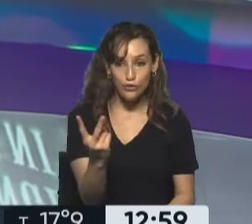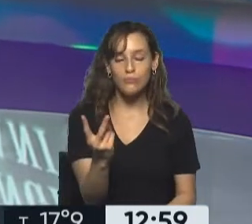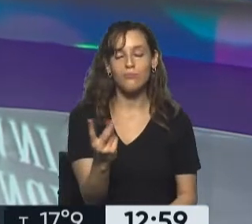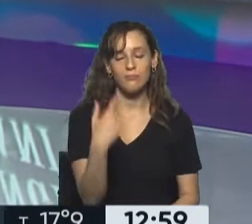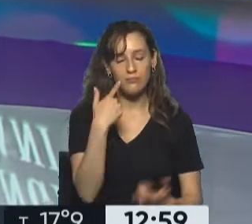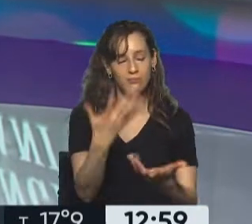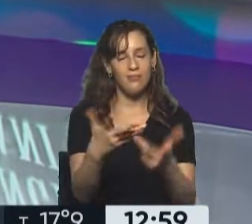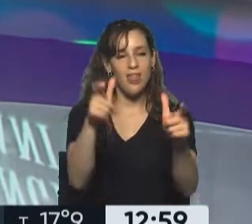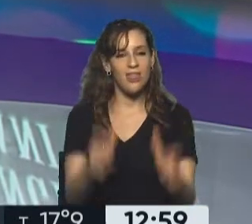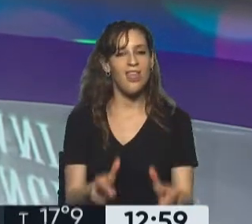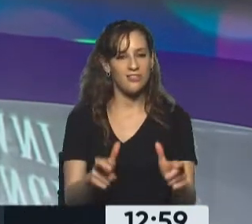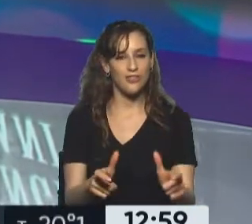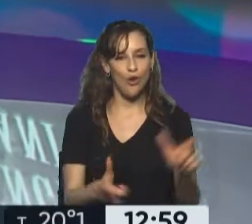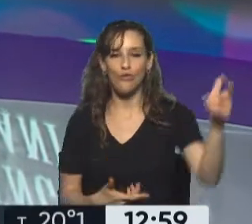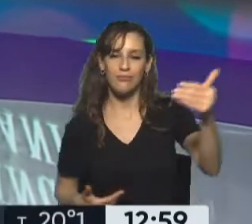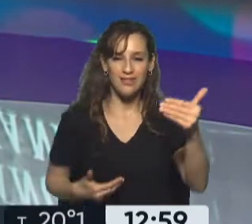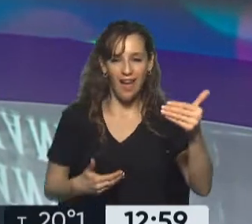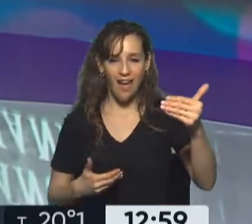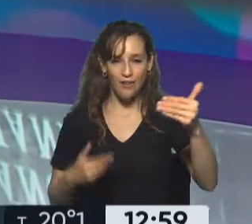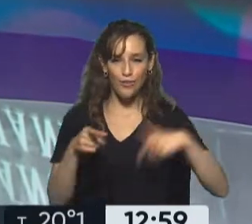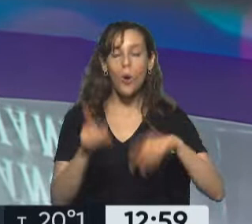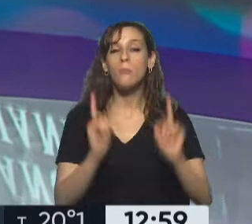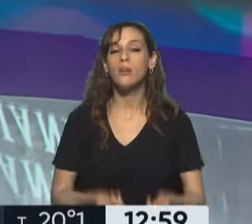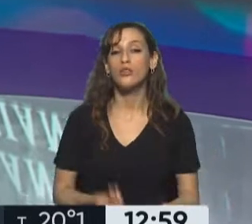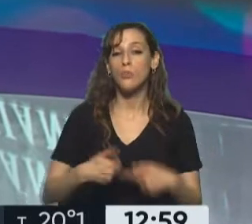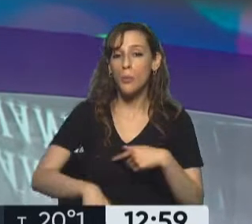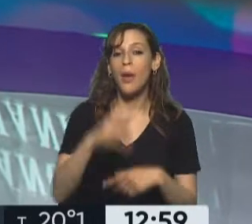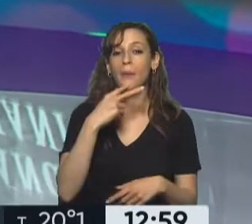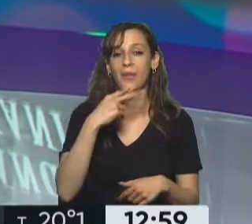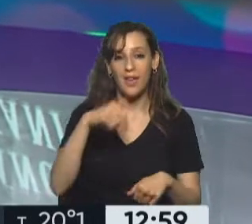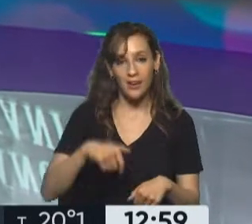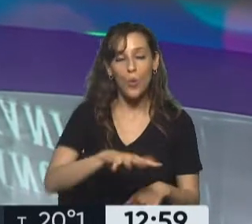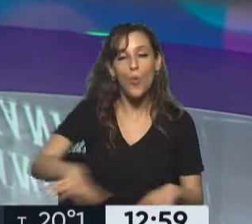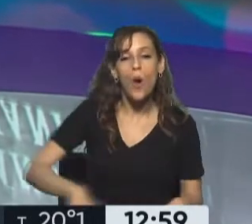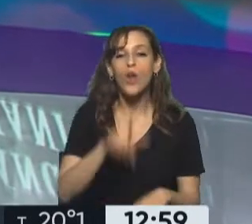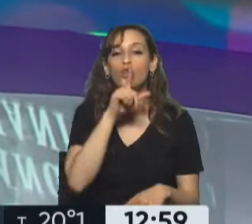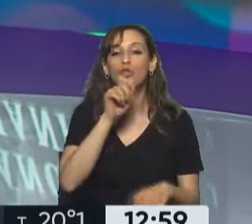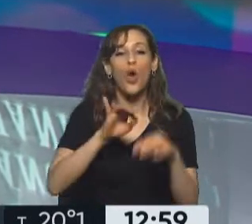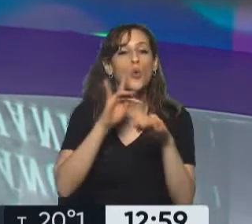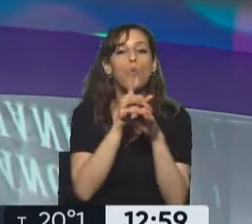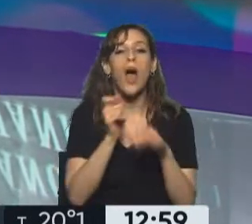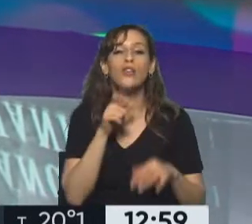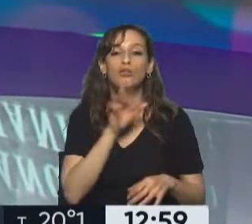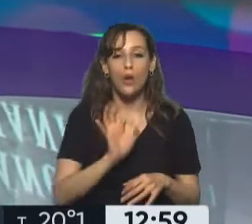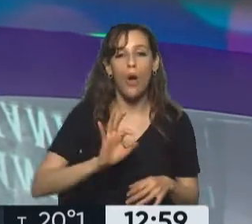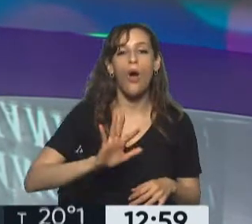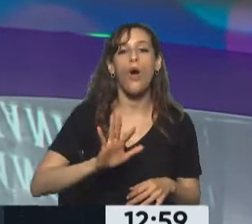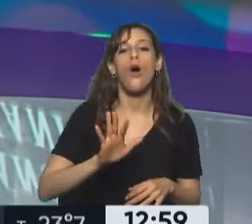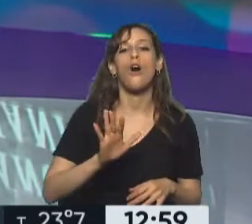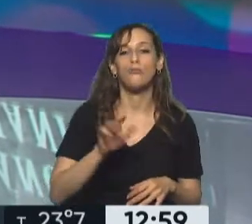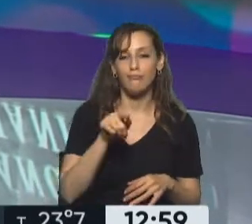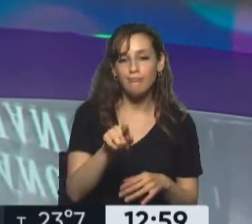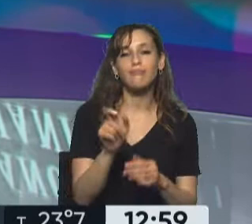ganador de premios Gardel, Tango Improvisado. Lo hacen este día viernes en el Torcuato Tasso, luego el 21 en la plataforma Labardén,